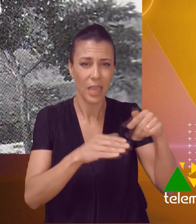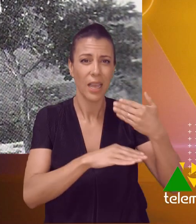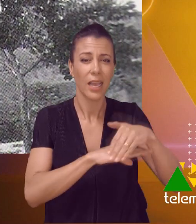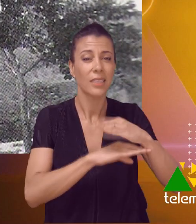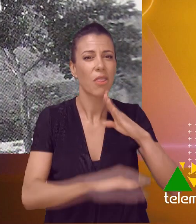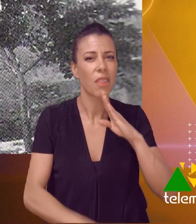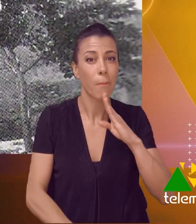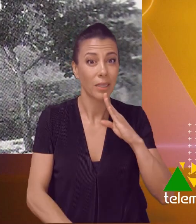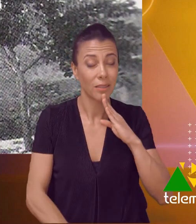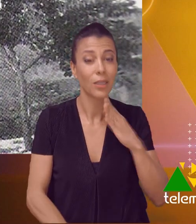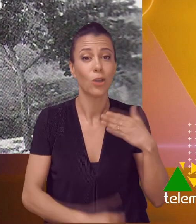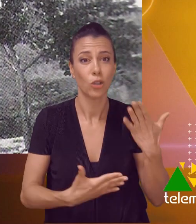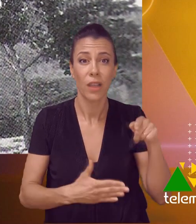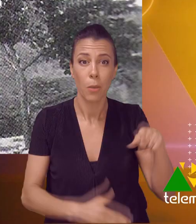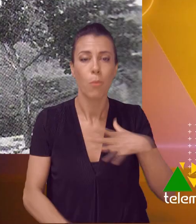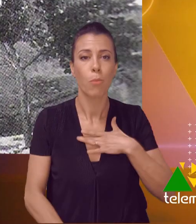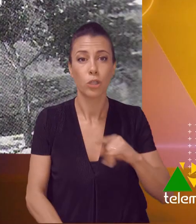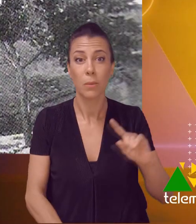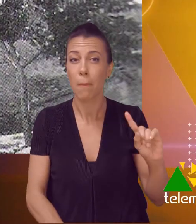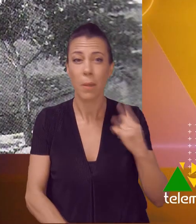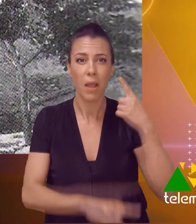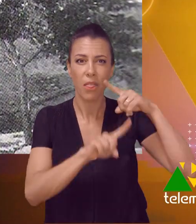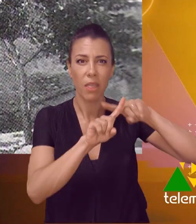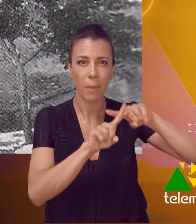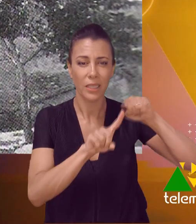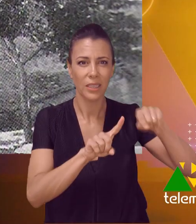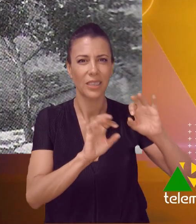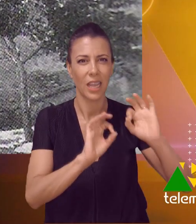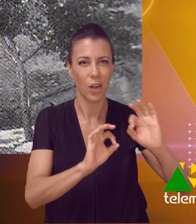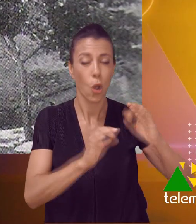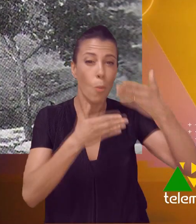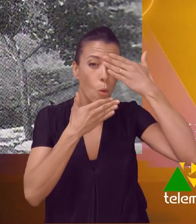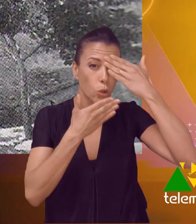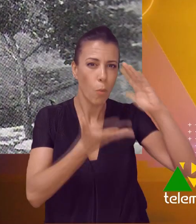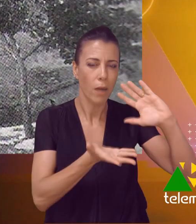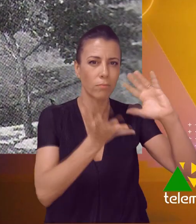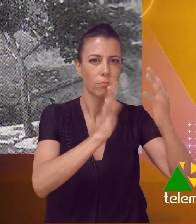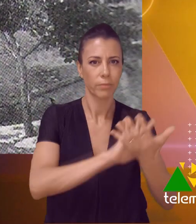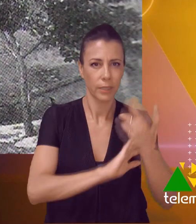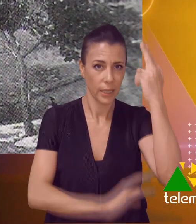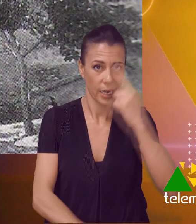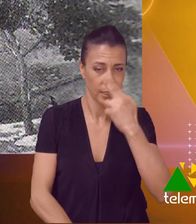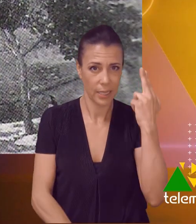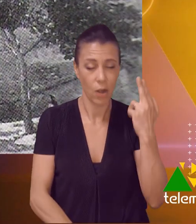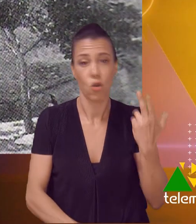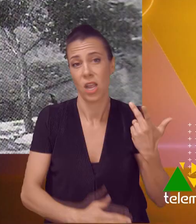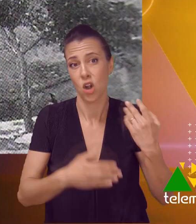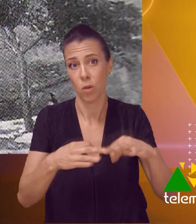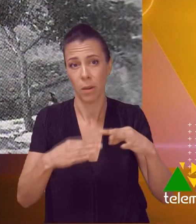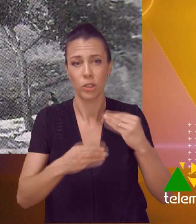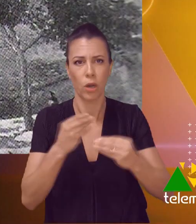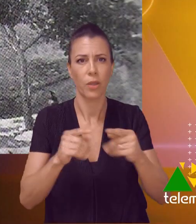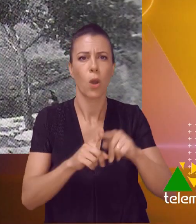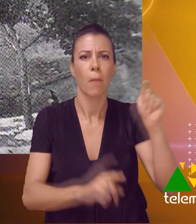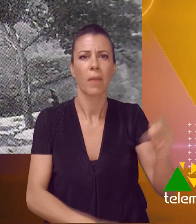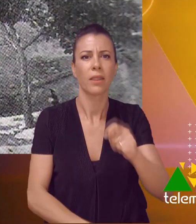primera parroquia de Motril, y es posible que el primer cementerio fuera el cementerio musulmán reconvertido en cristiano, que es lo que hacían normalmente, lo bendecían